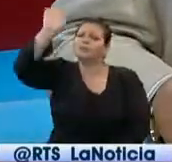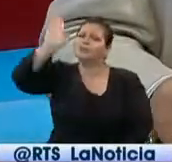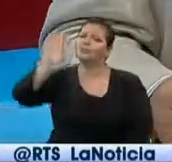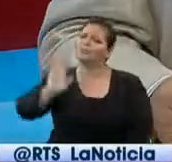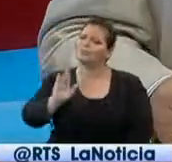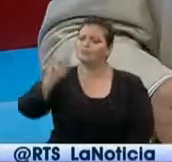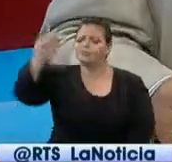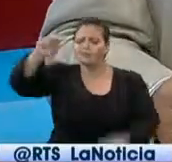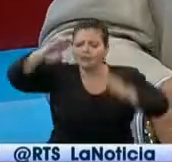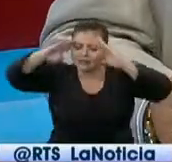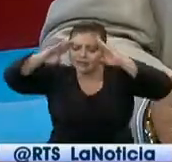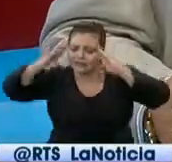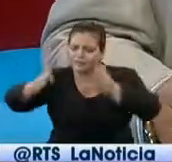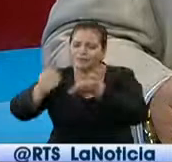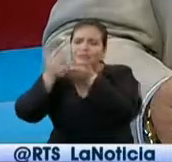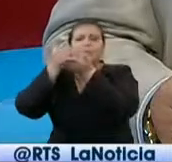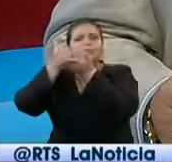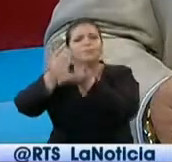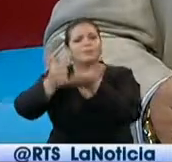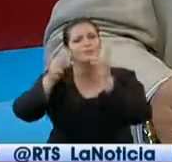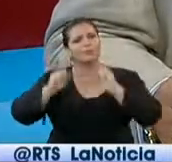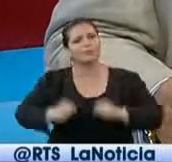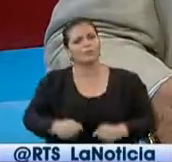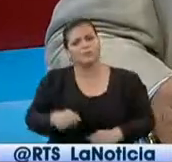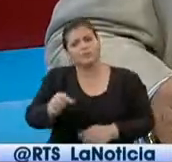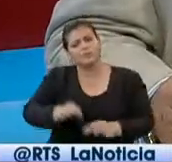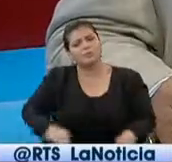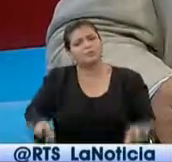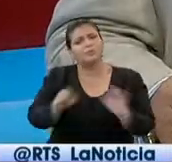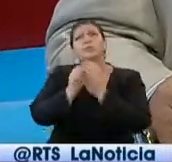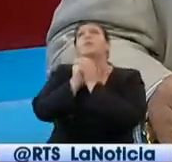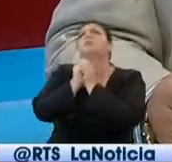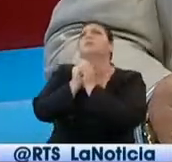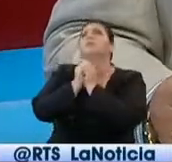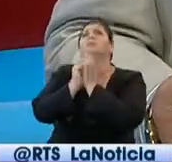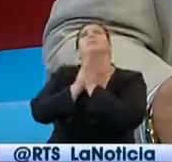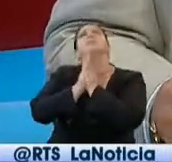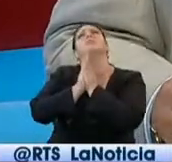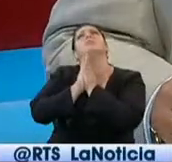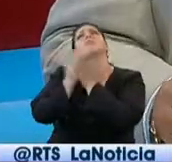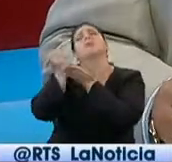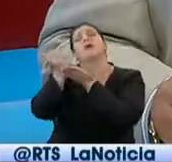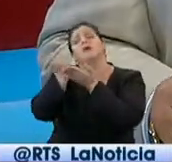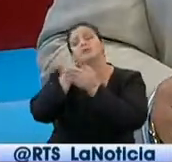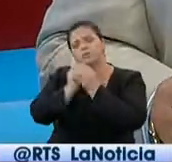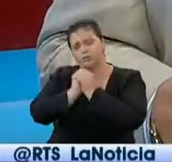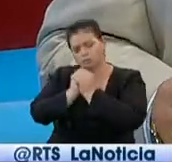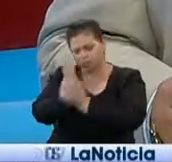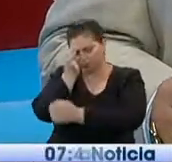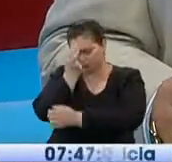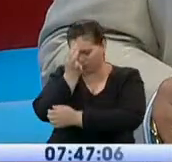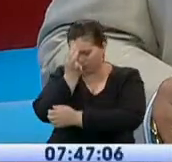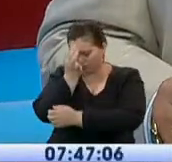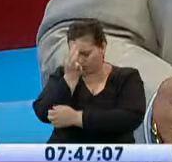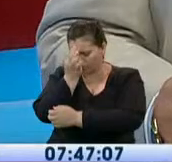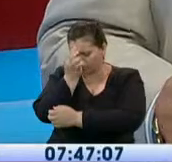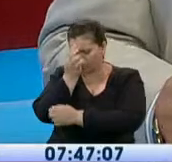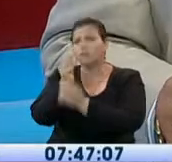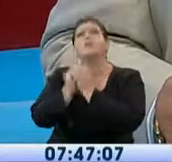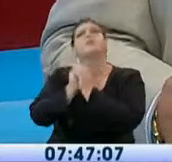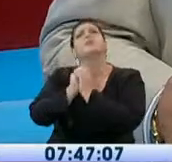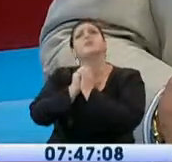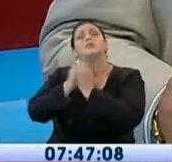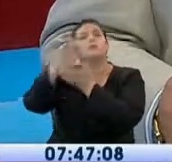que pidiéndole ayuda y entregando nuestras oraciones y entregándonos a él, podremos lograr mucho más que esa decisión